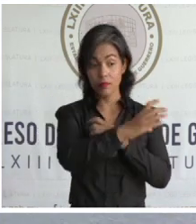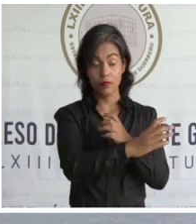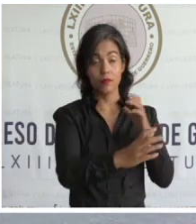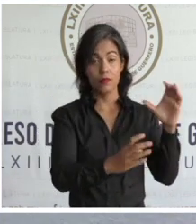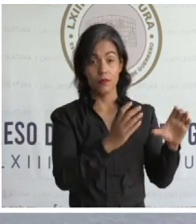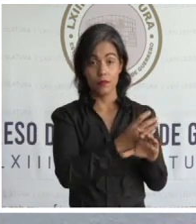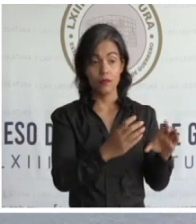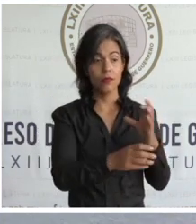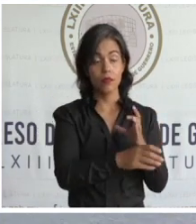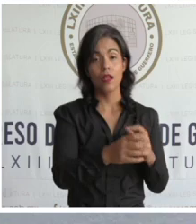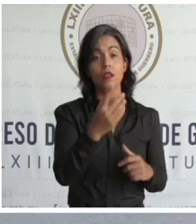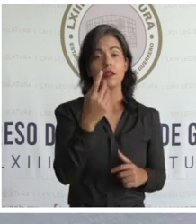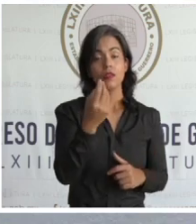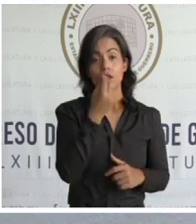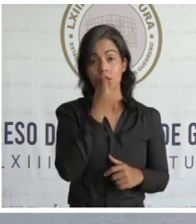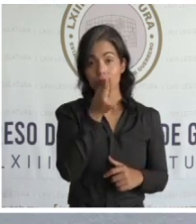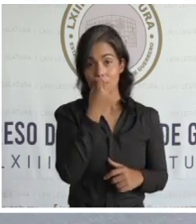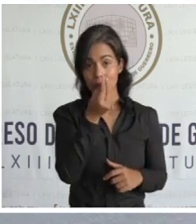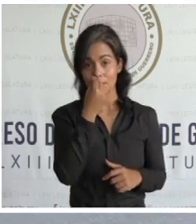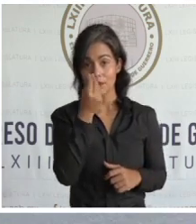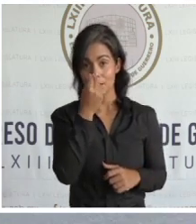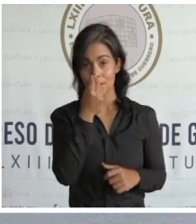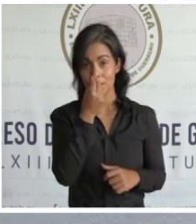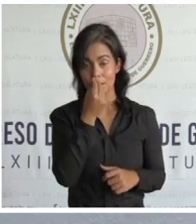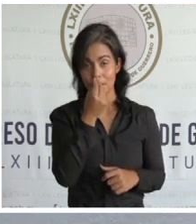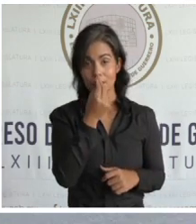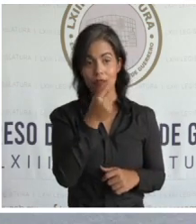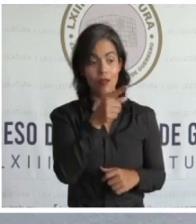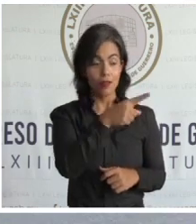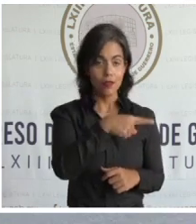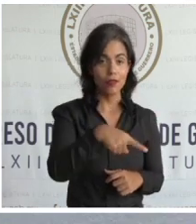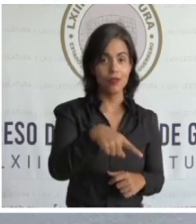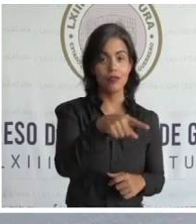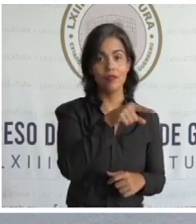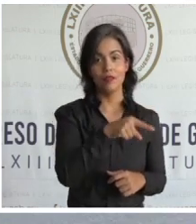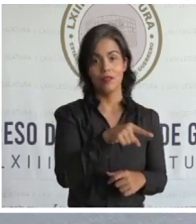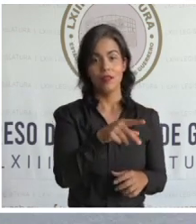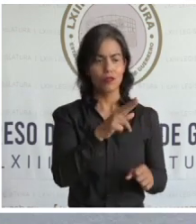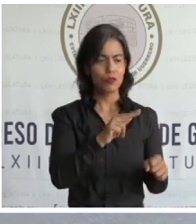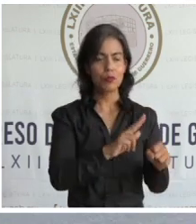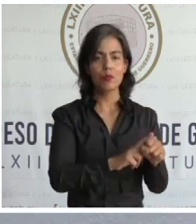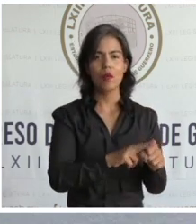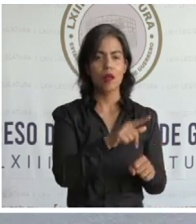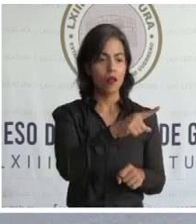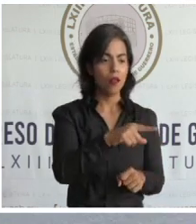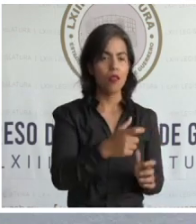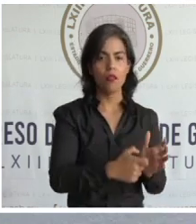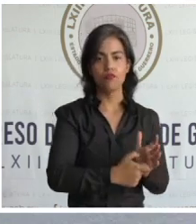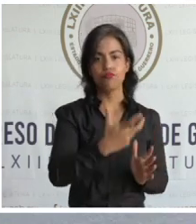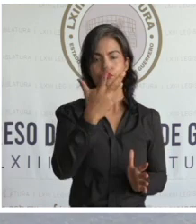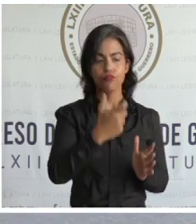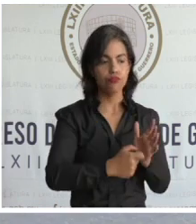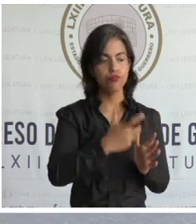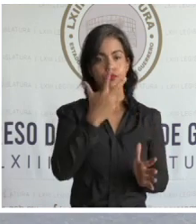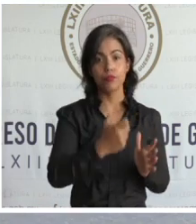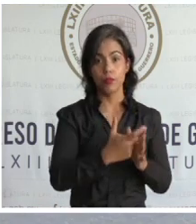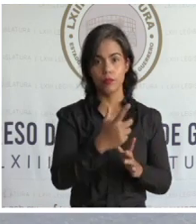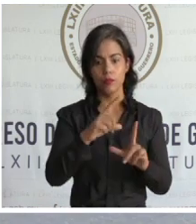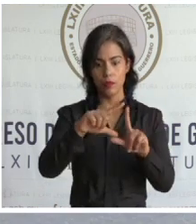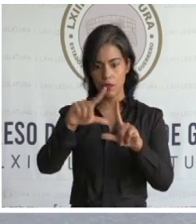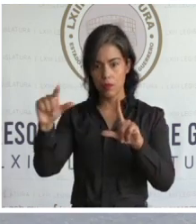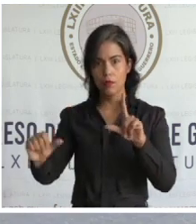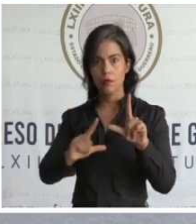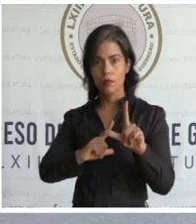canasta básica están por las nubes. Son momentos en los que el gobierno federal debería cuidar el